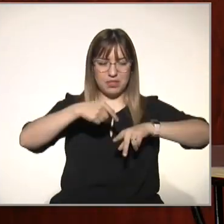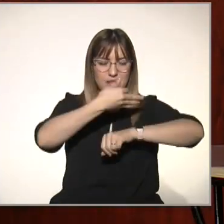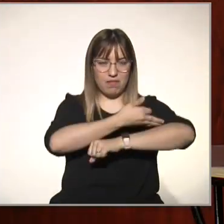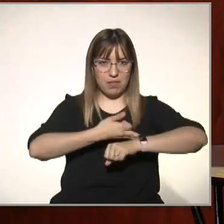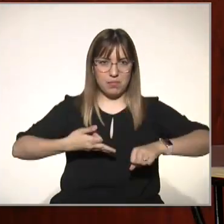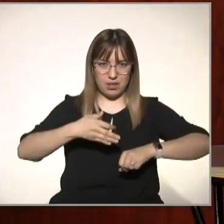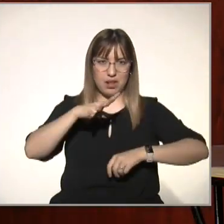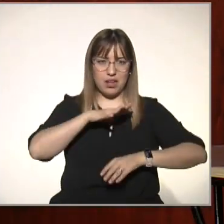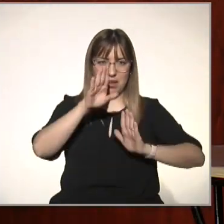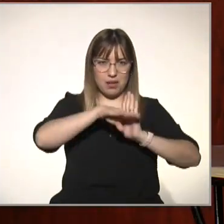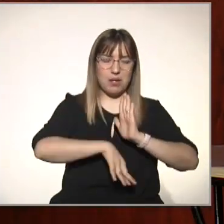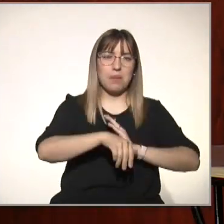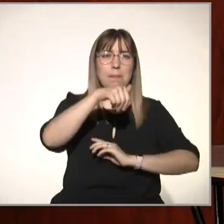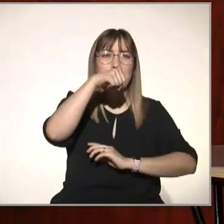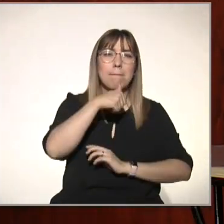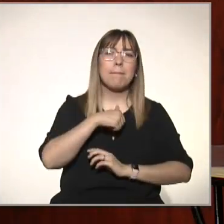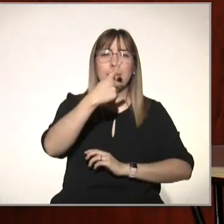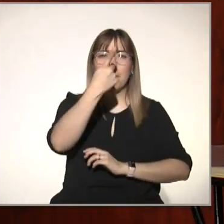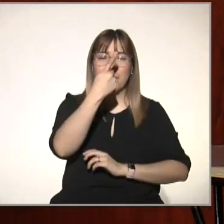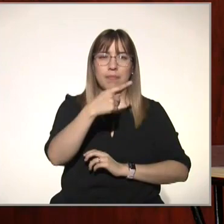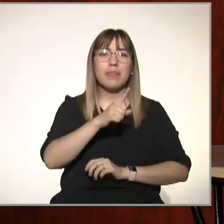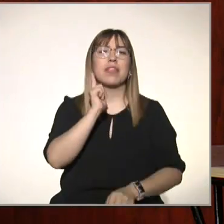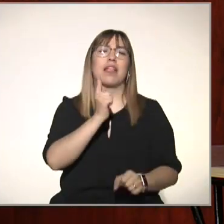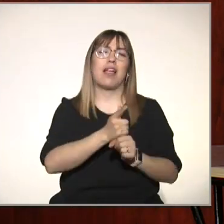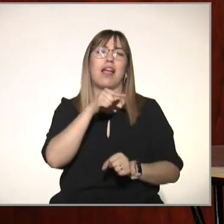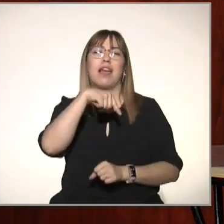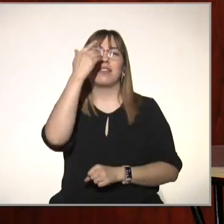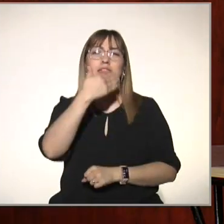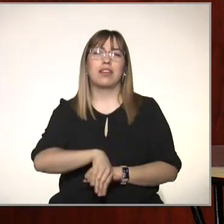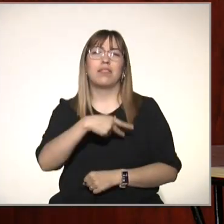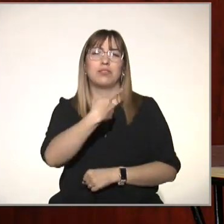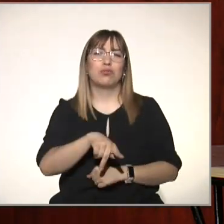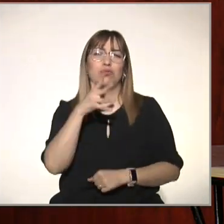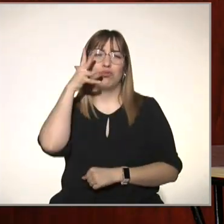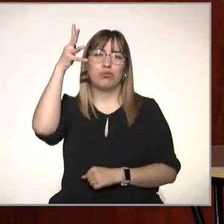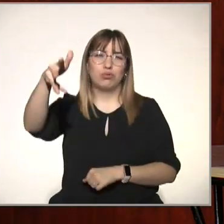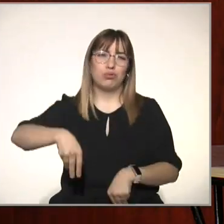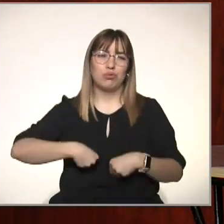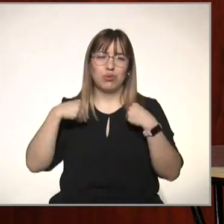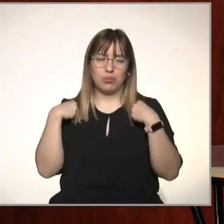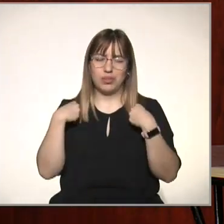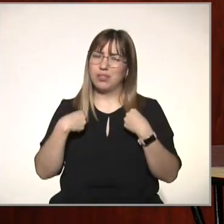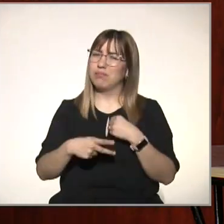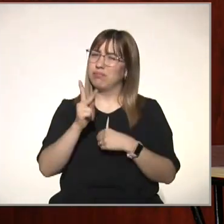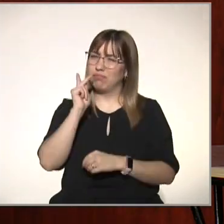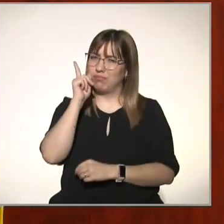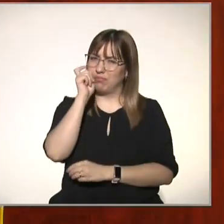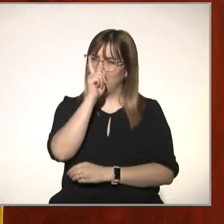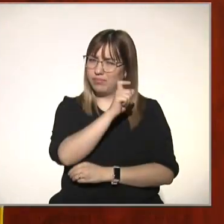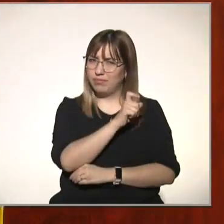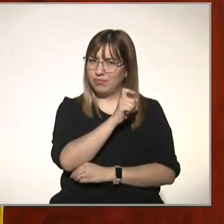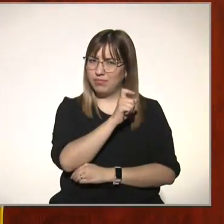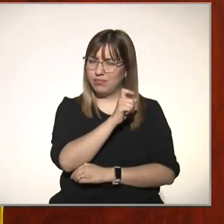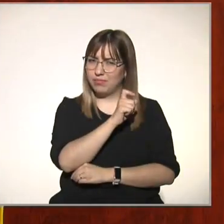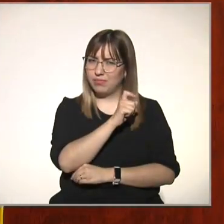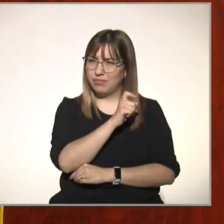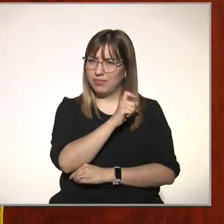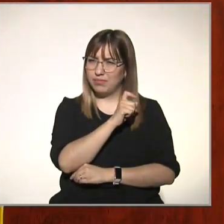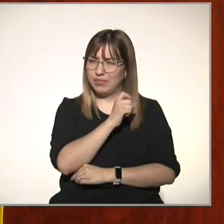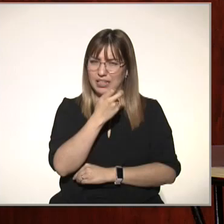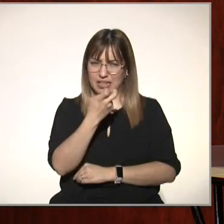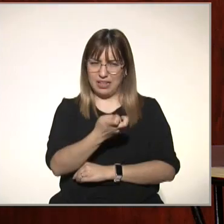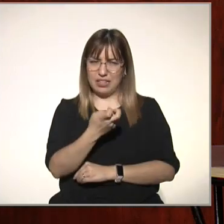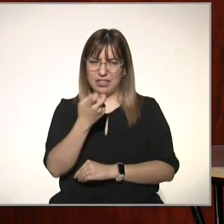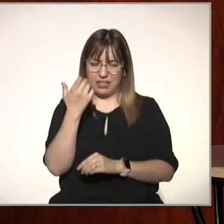paquete integrado de todas las expectativas. Y entonces es todo un tema preguntarte si eso que te están atribuyendo como expectativas,